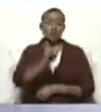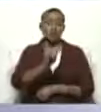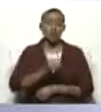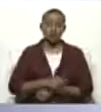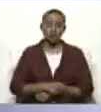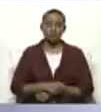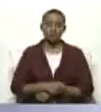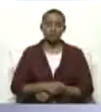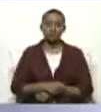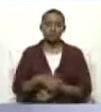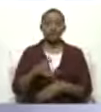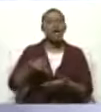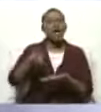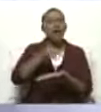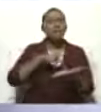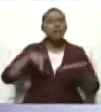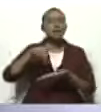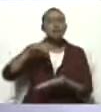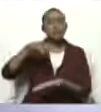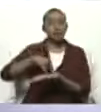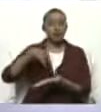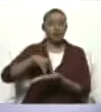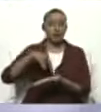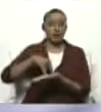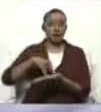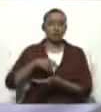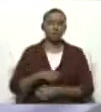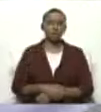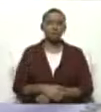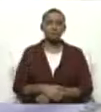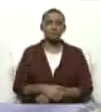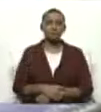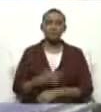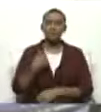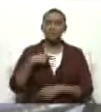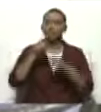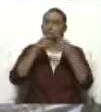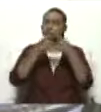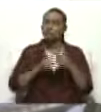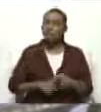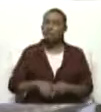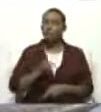en la Plaza Parque Carabobo. Quiero destacar que hemos alcanzado un total de